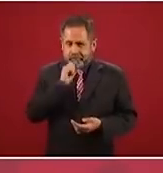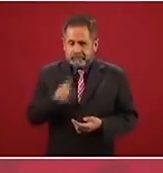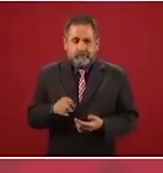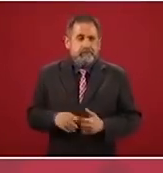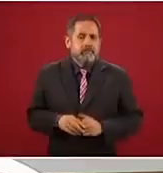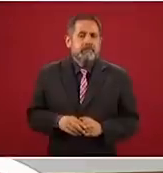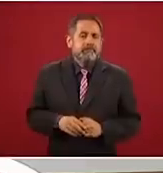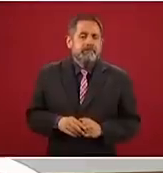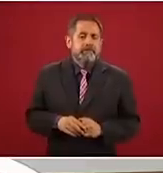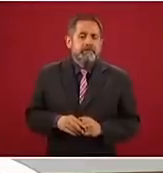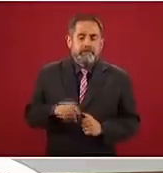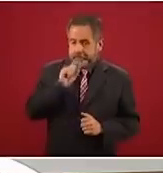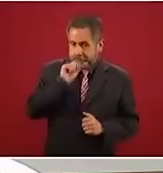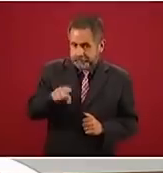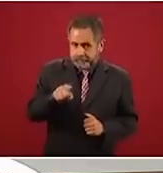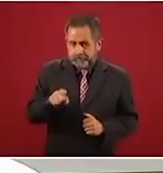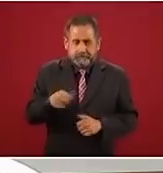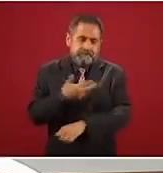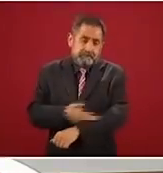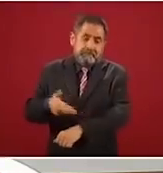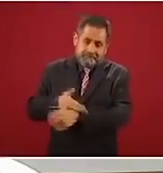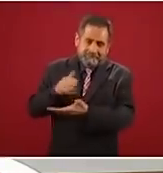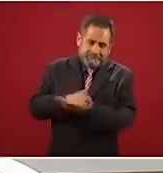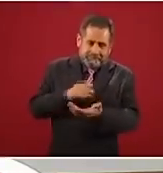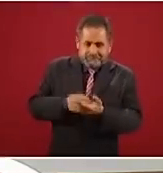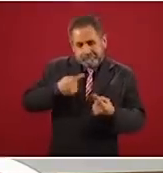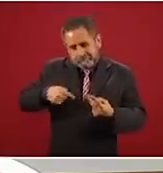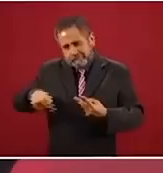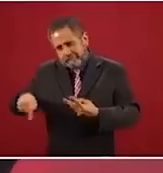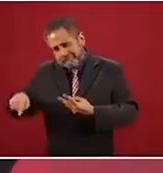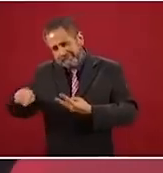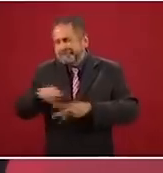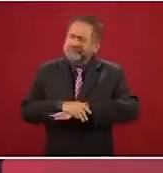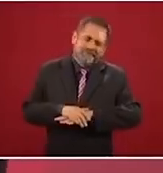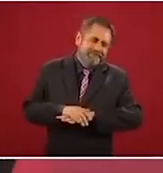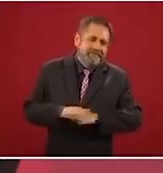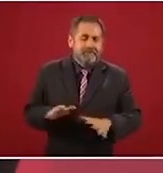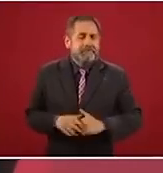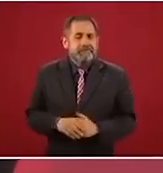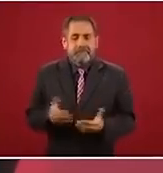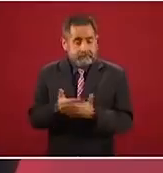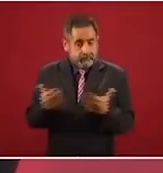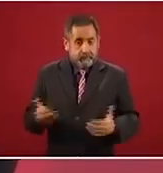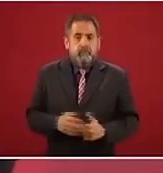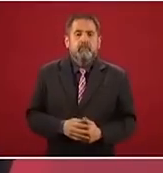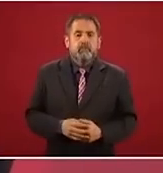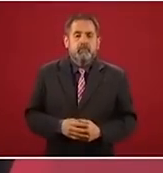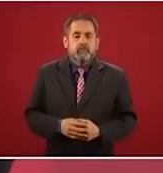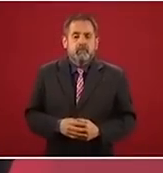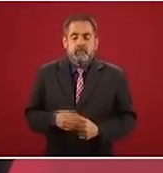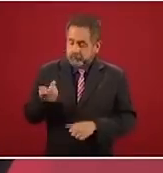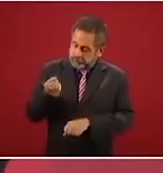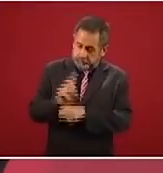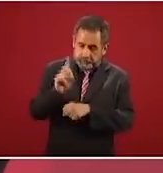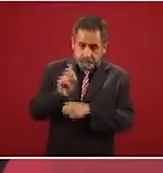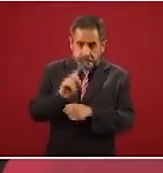siempre esta situación burocrática. Entonces, ahora todos los